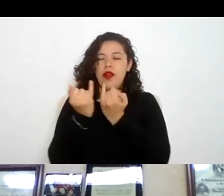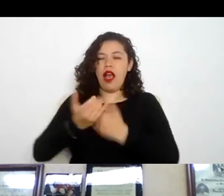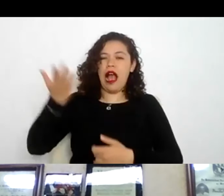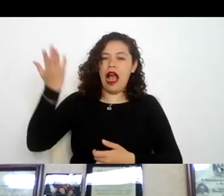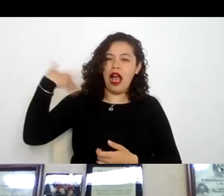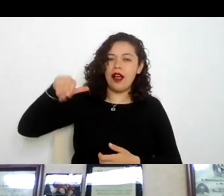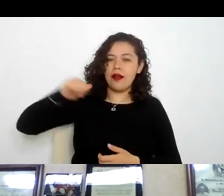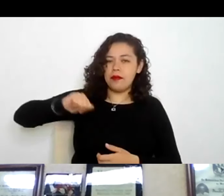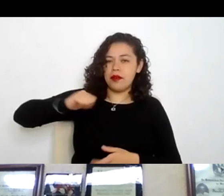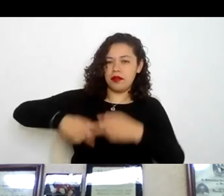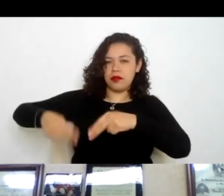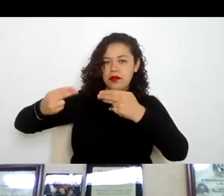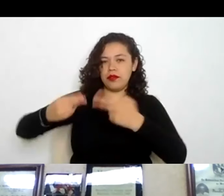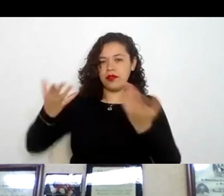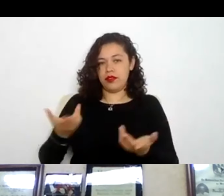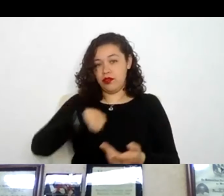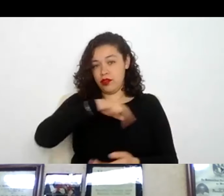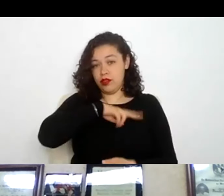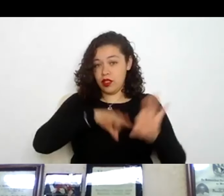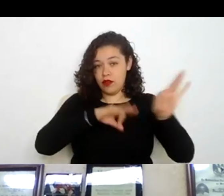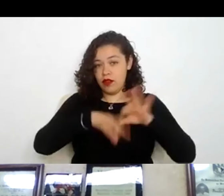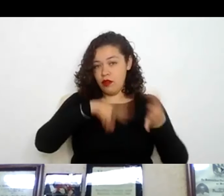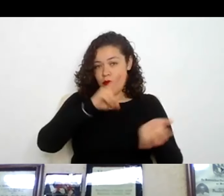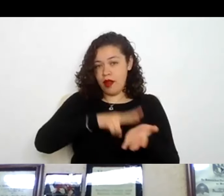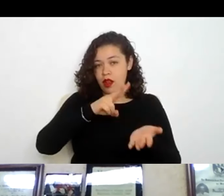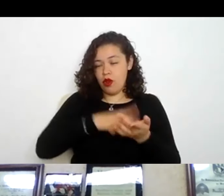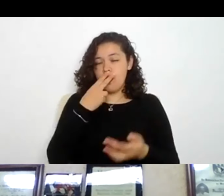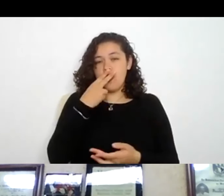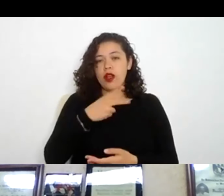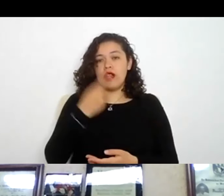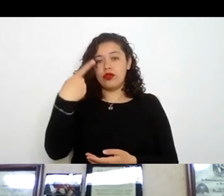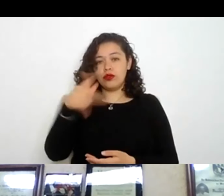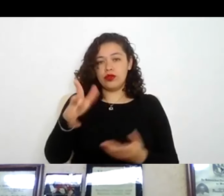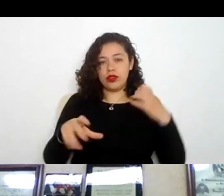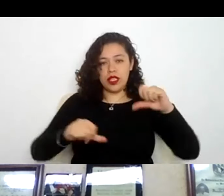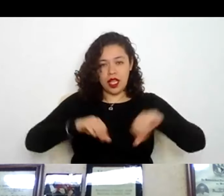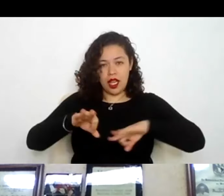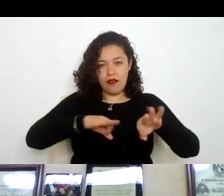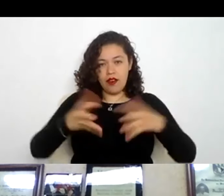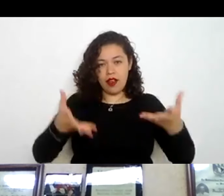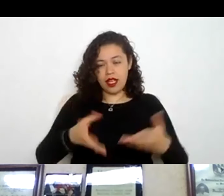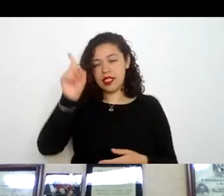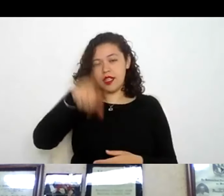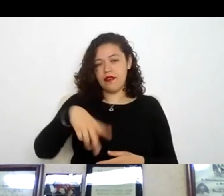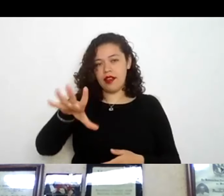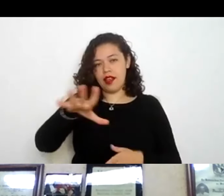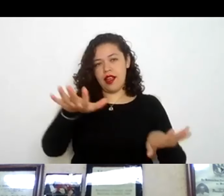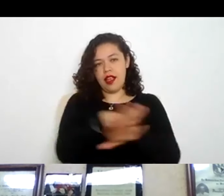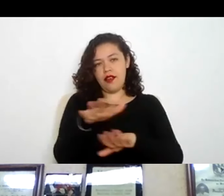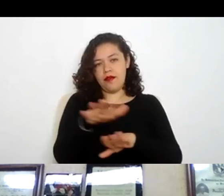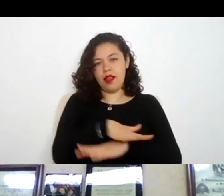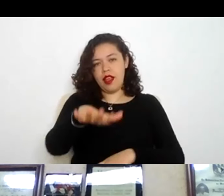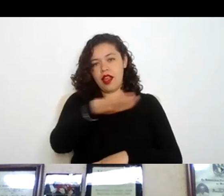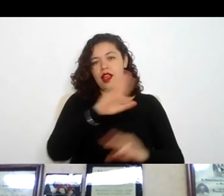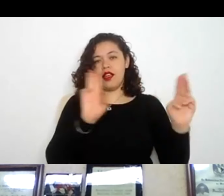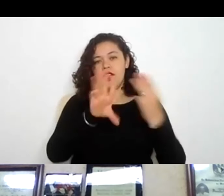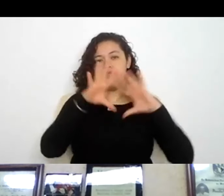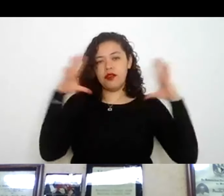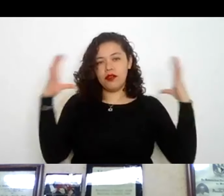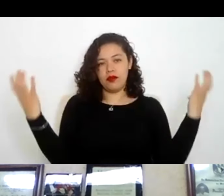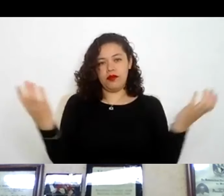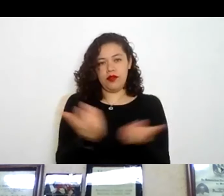trabajo porque lo que hacen todos ustedes de verdad es lo que está cambiando y compartiendo más en el mundo, ¿no?